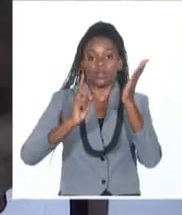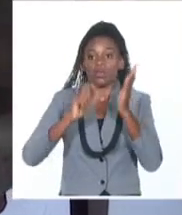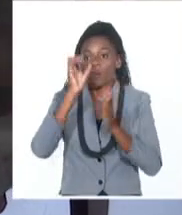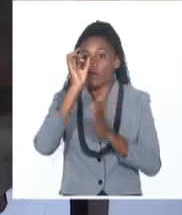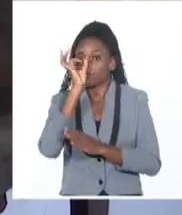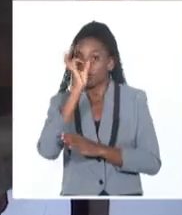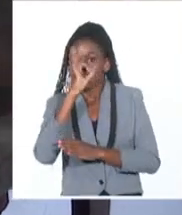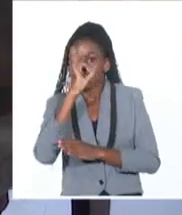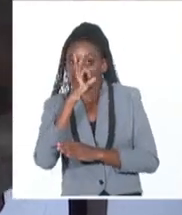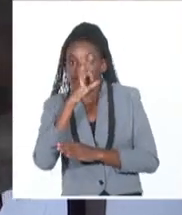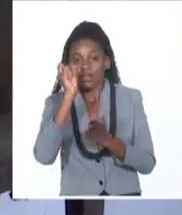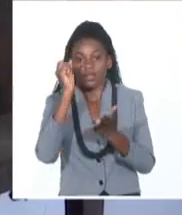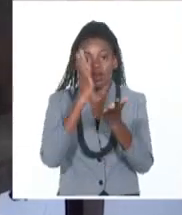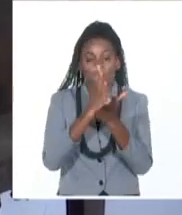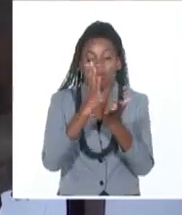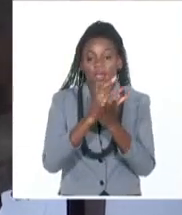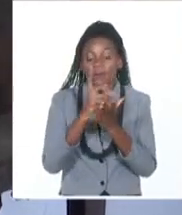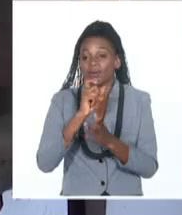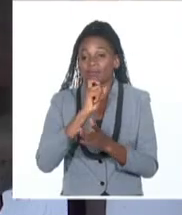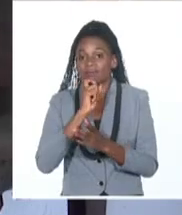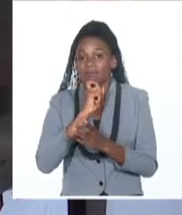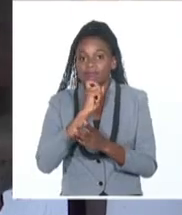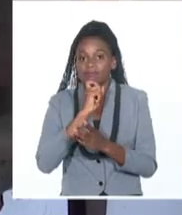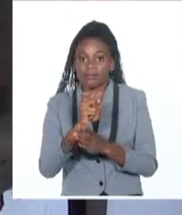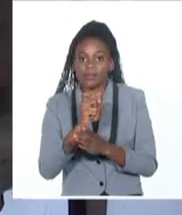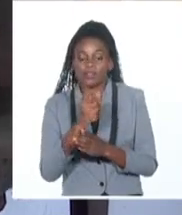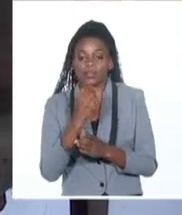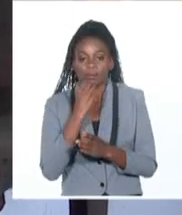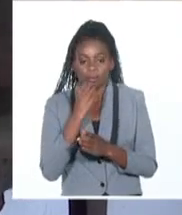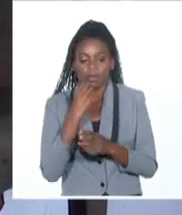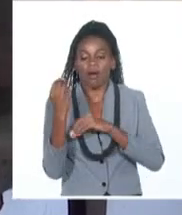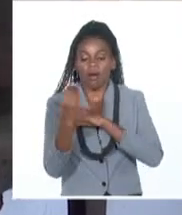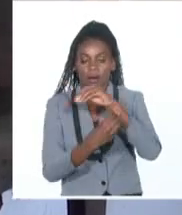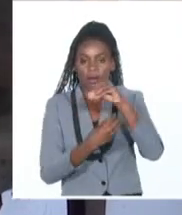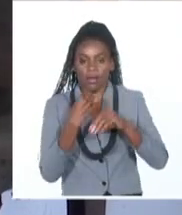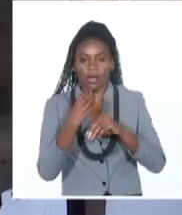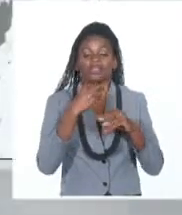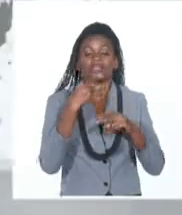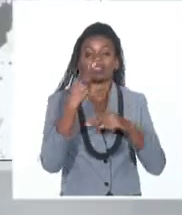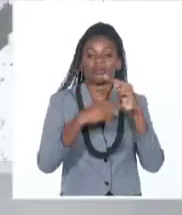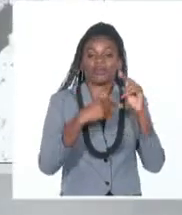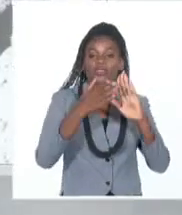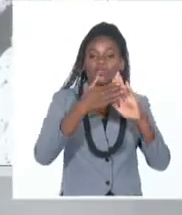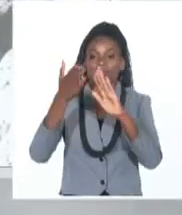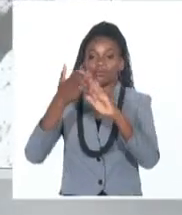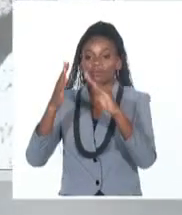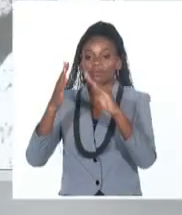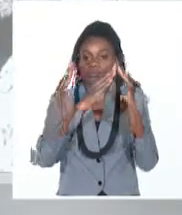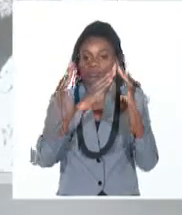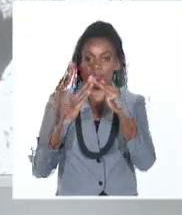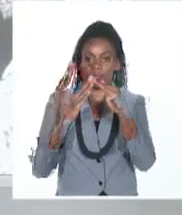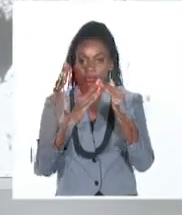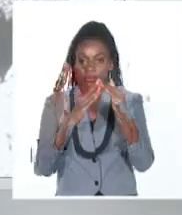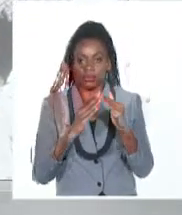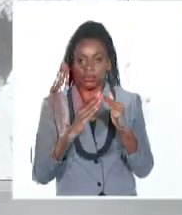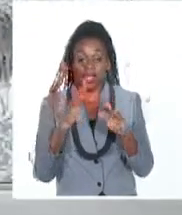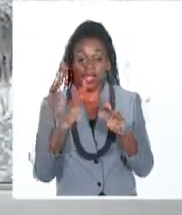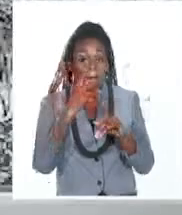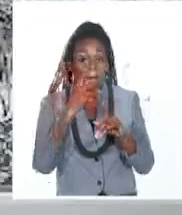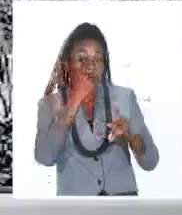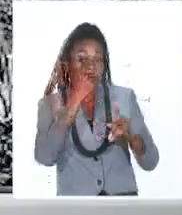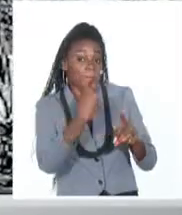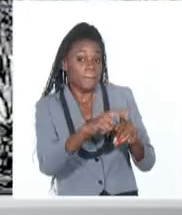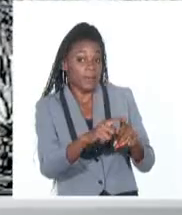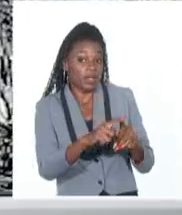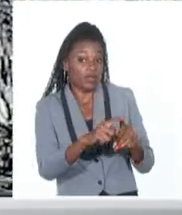escuela, que a ellos les quedaba muy difícil. Y después entonces se fueron haciendo vivienda, pero tenía que